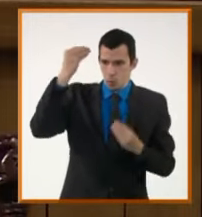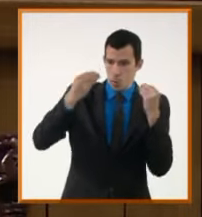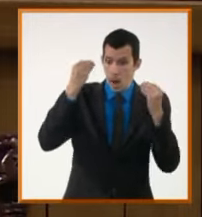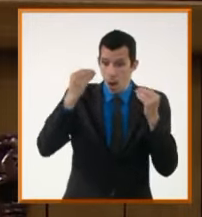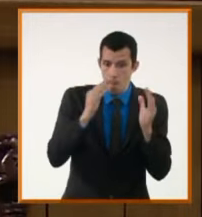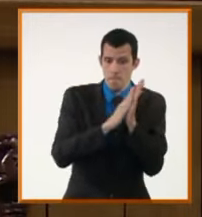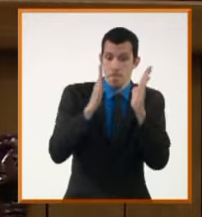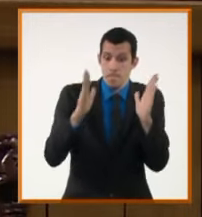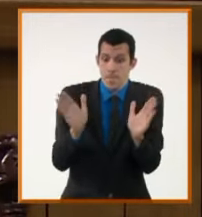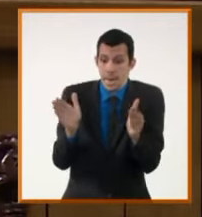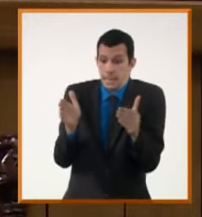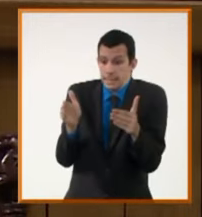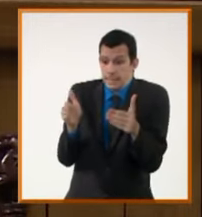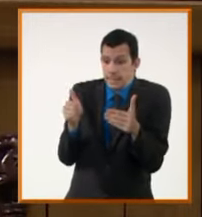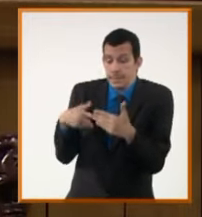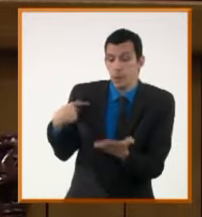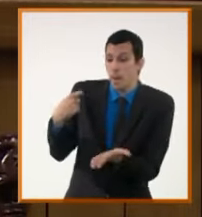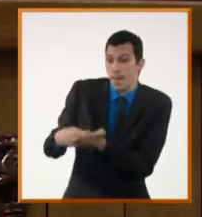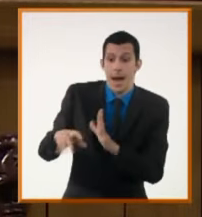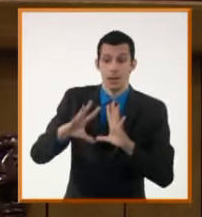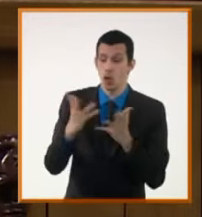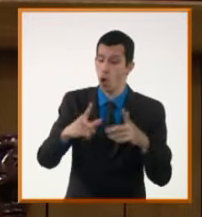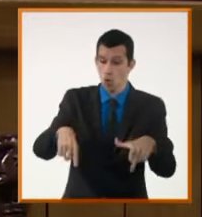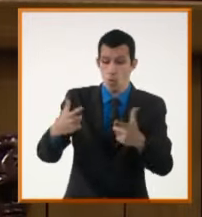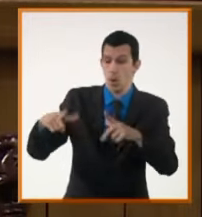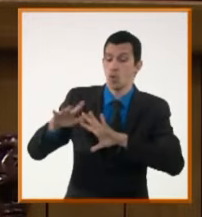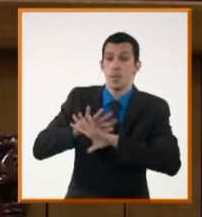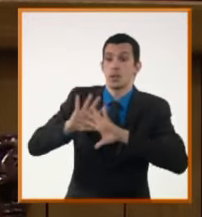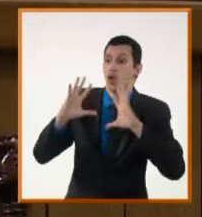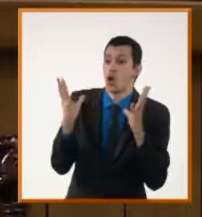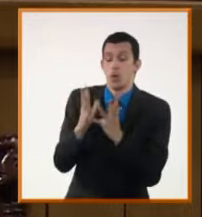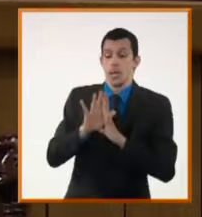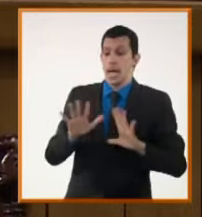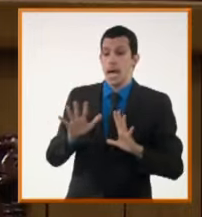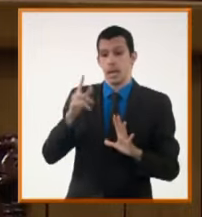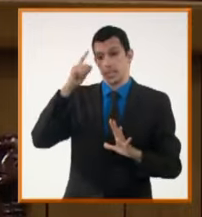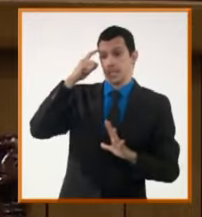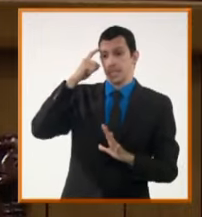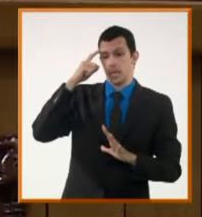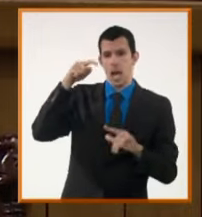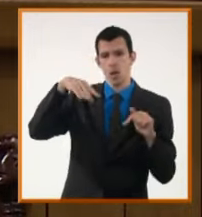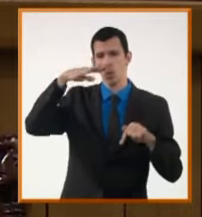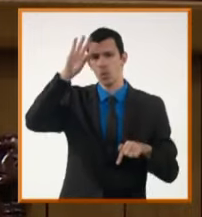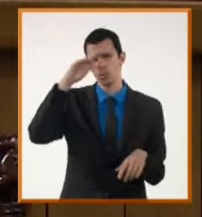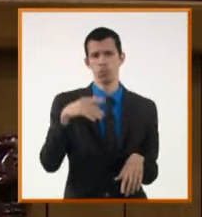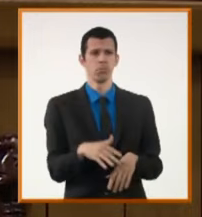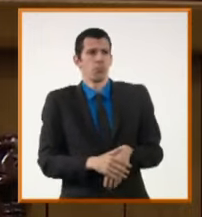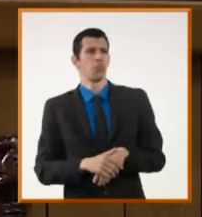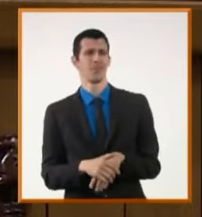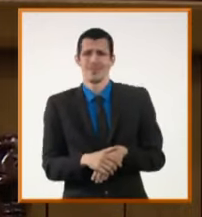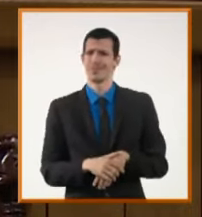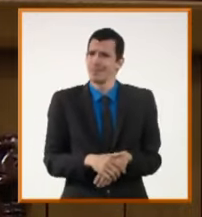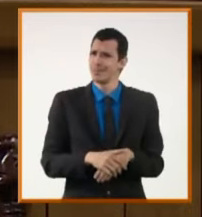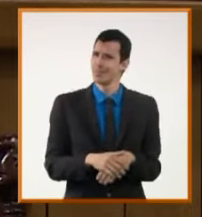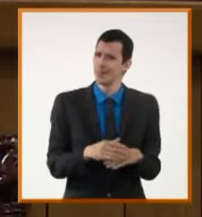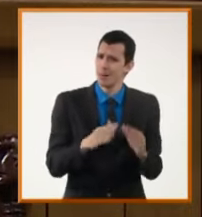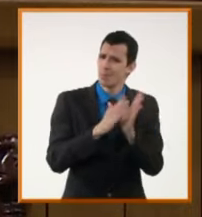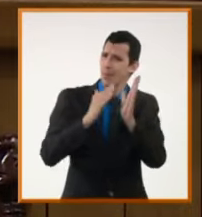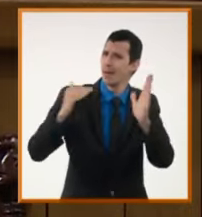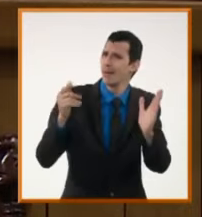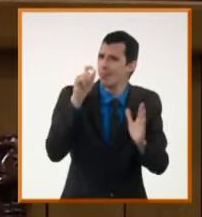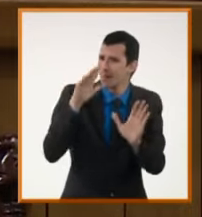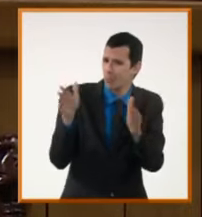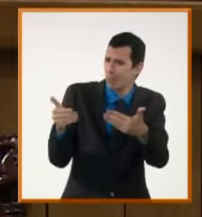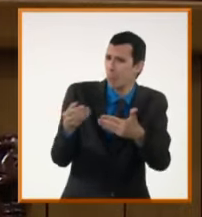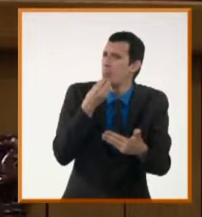que evadir un impuesto le puede costar el cargo hasta un presidente. Entonces nosotros hemos dado paso en